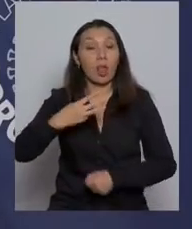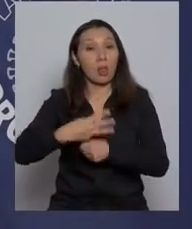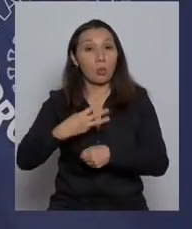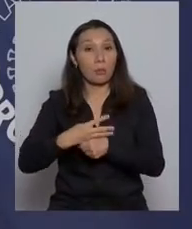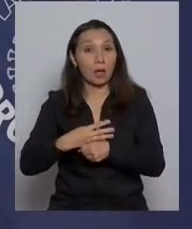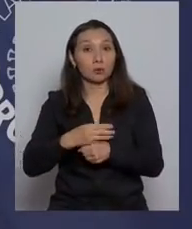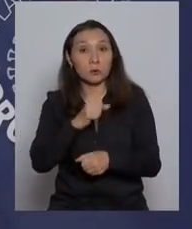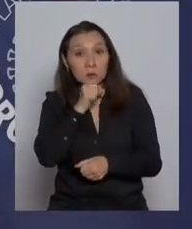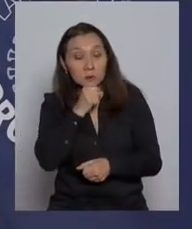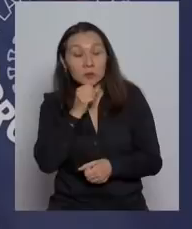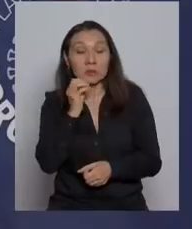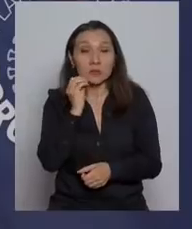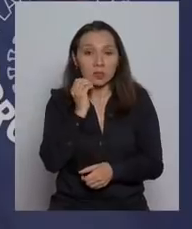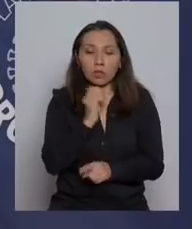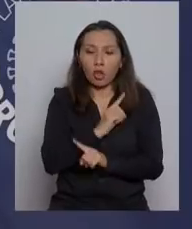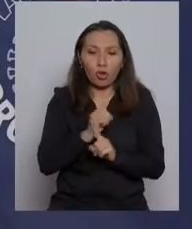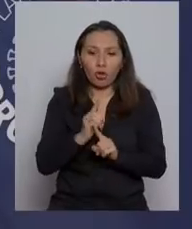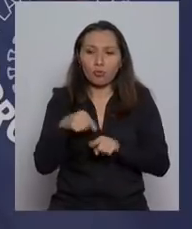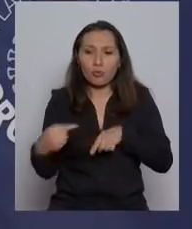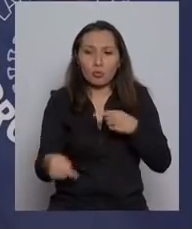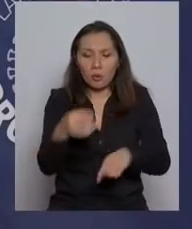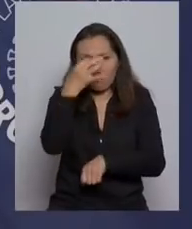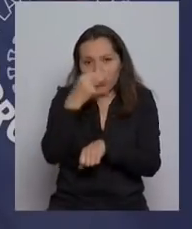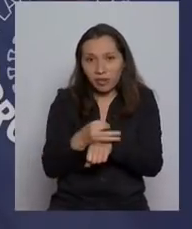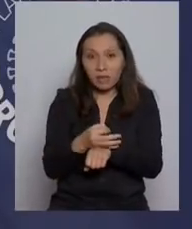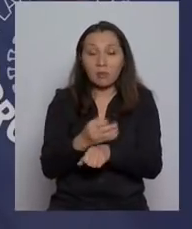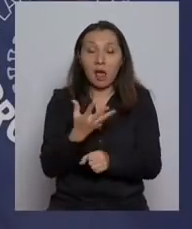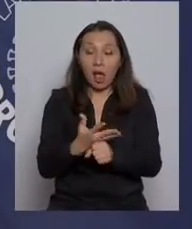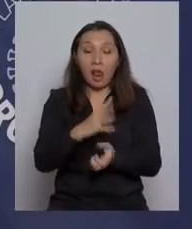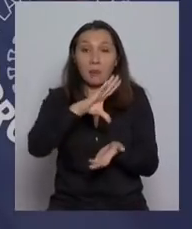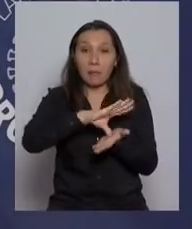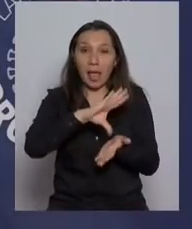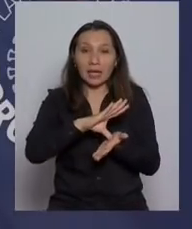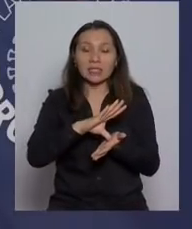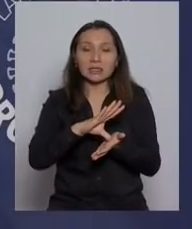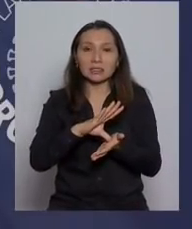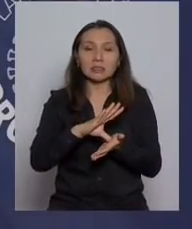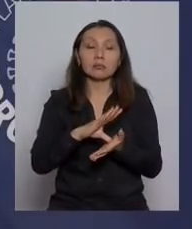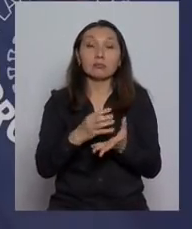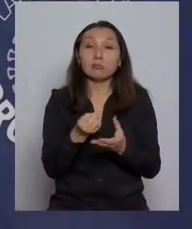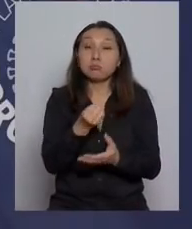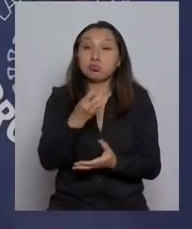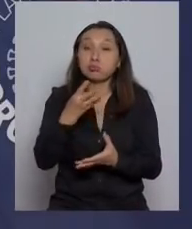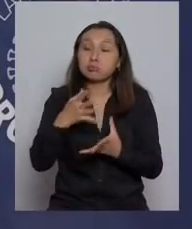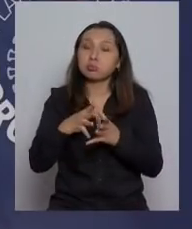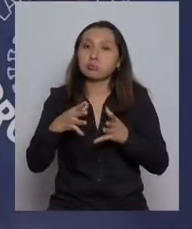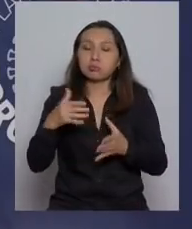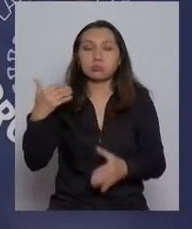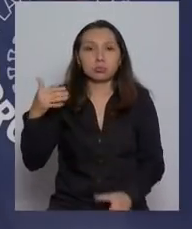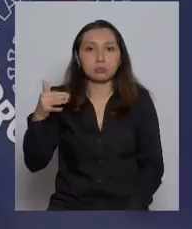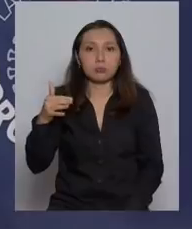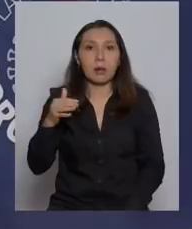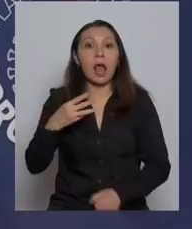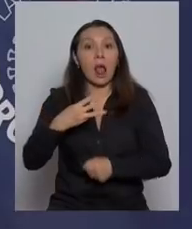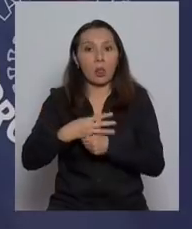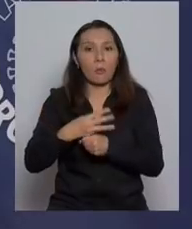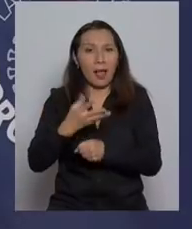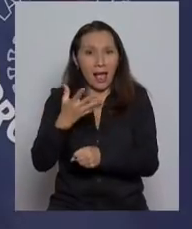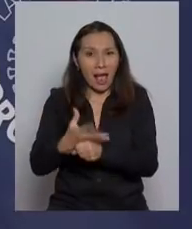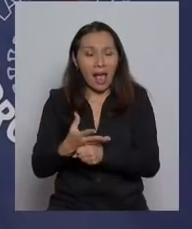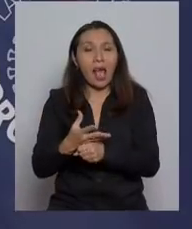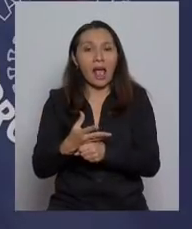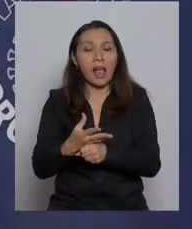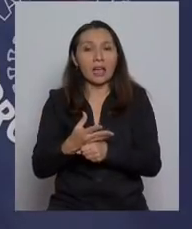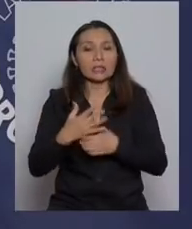mayores es ese, que no se contagien. Tenemos en el país una cantidad muy relevante de adultos mayores